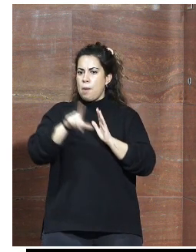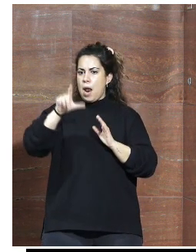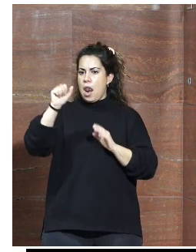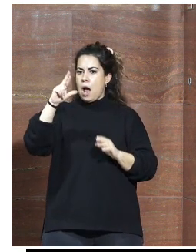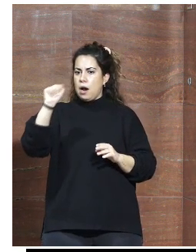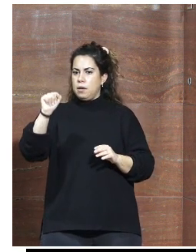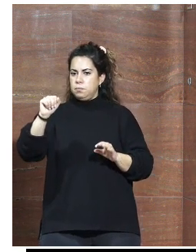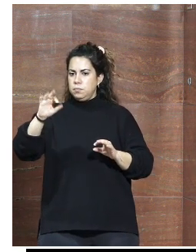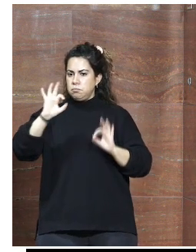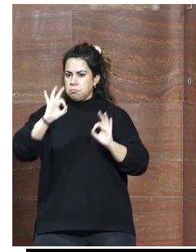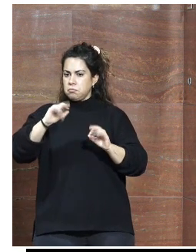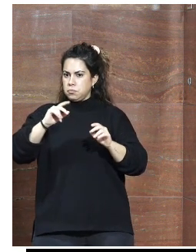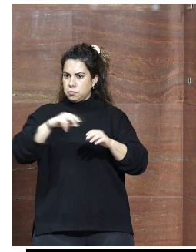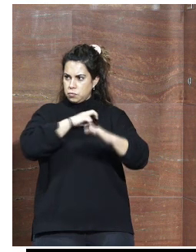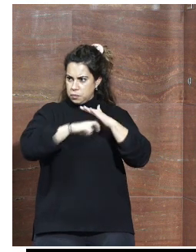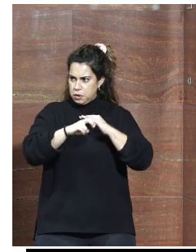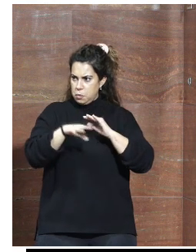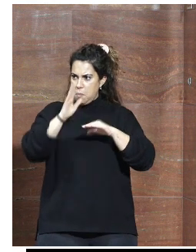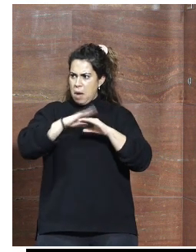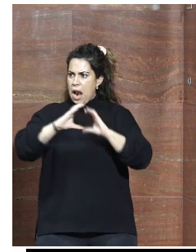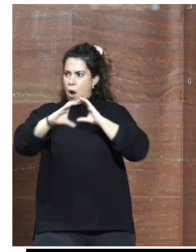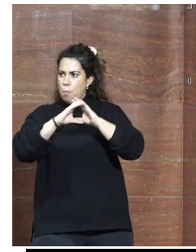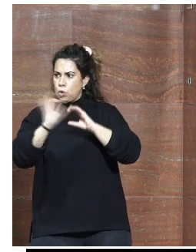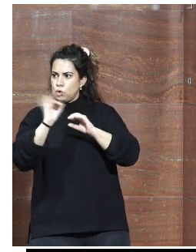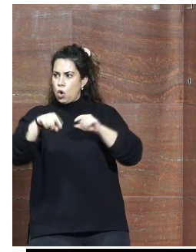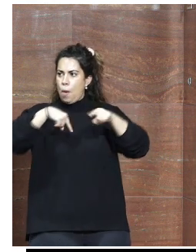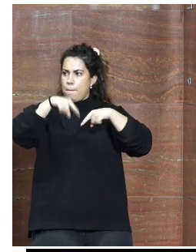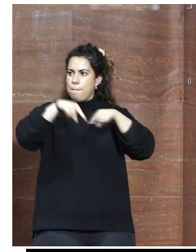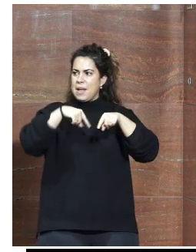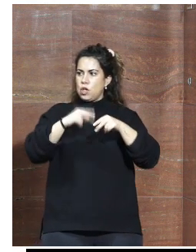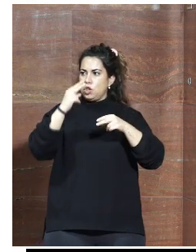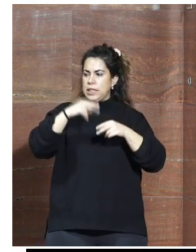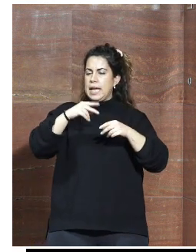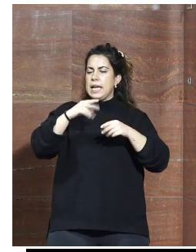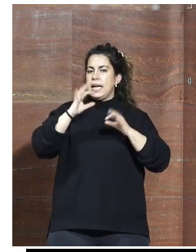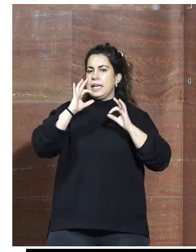Sí. ¿Para bus y para otros medios de transporte o tren también?